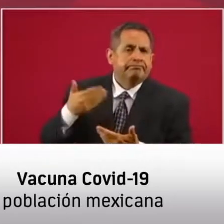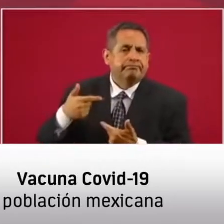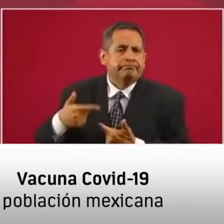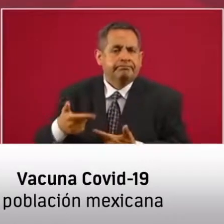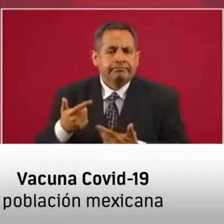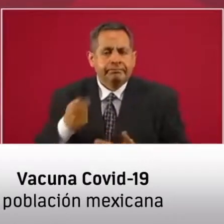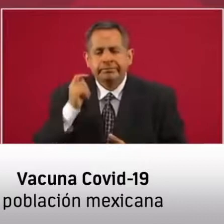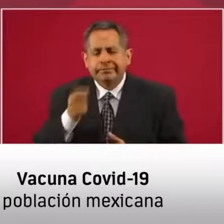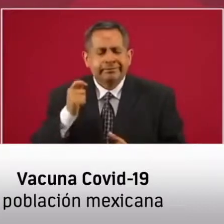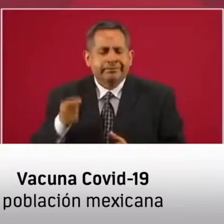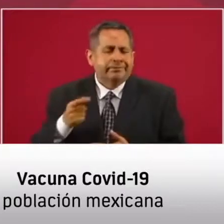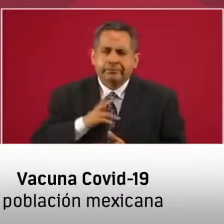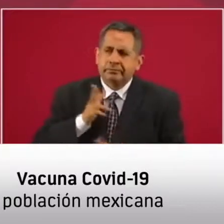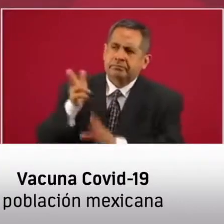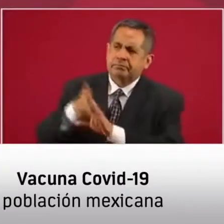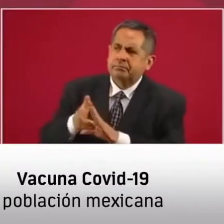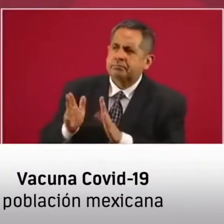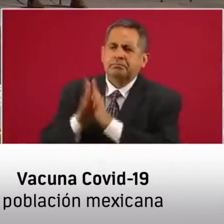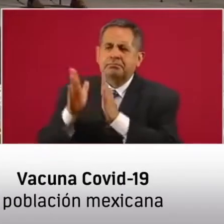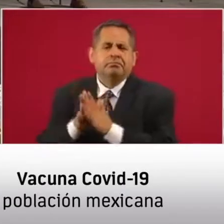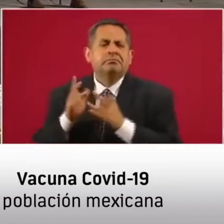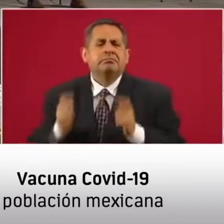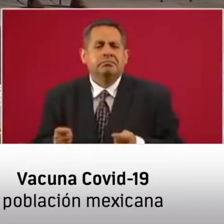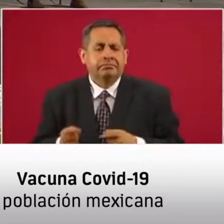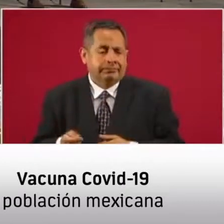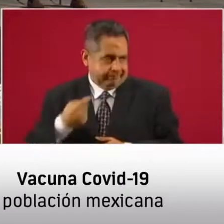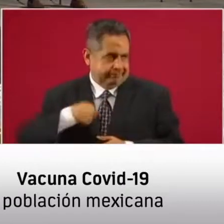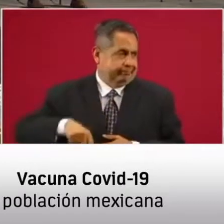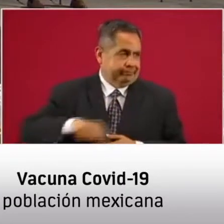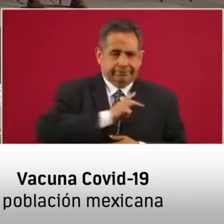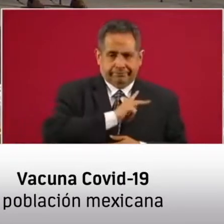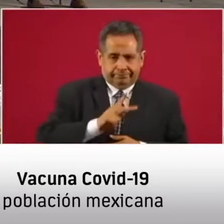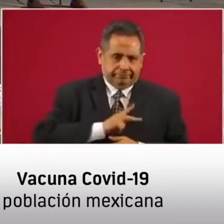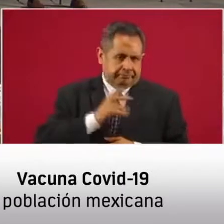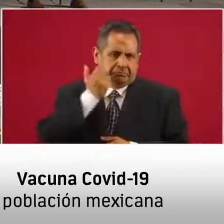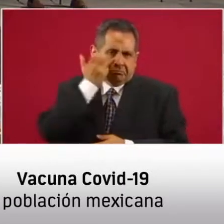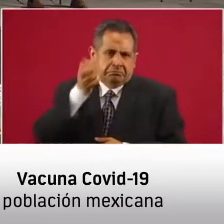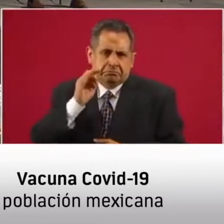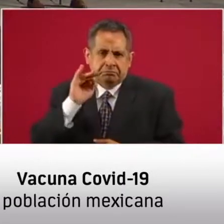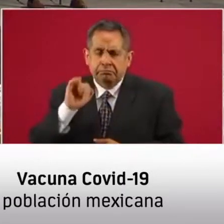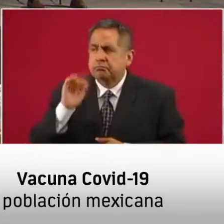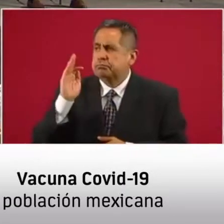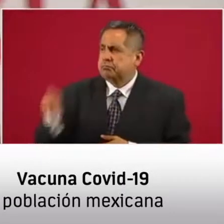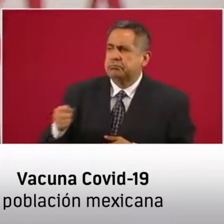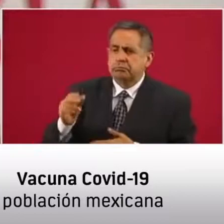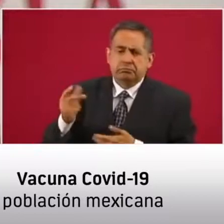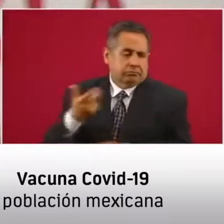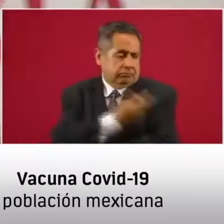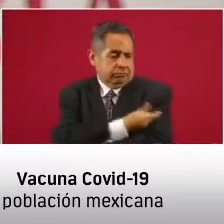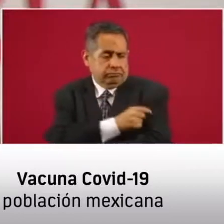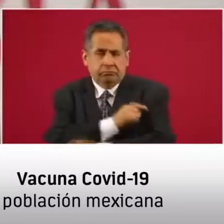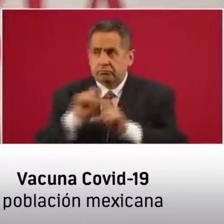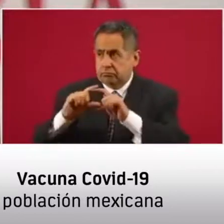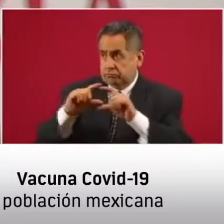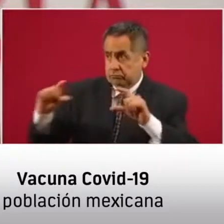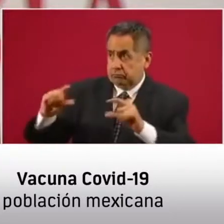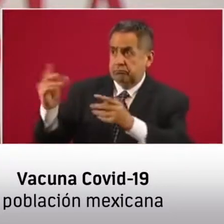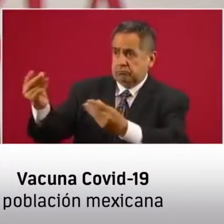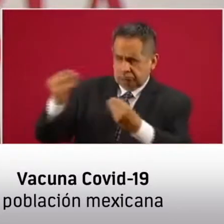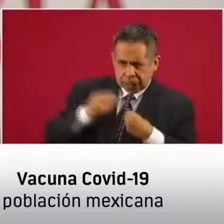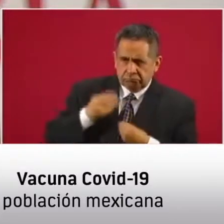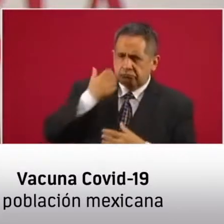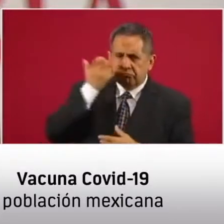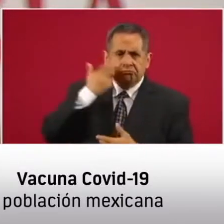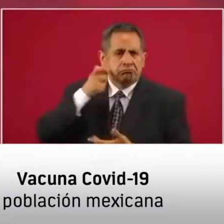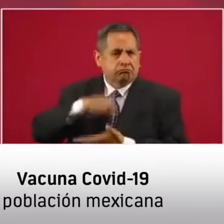Esto significa la expresión del interés de nuestro país por adquirir dosis necesarias para vacunar a la población